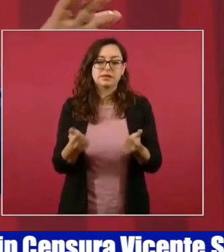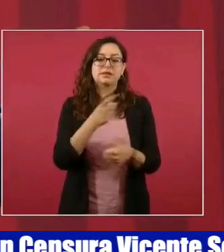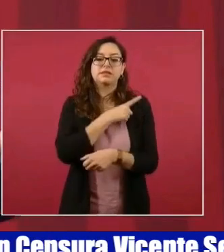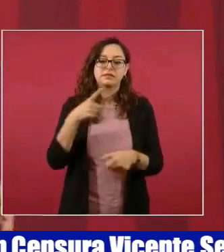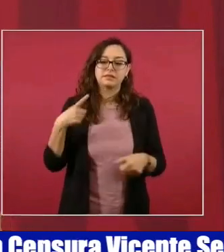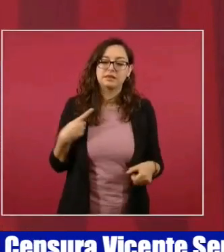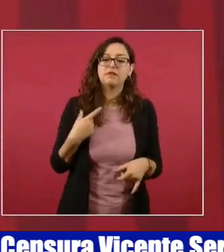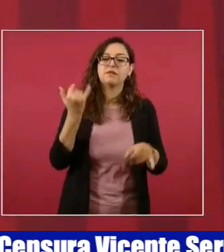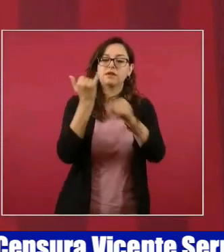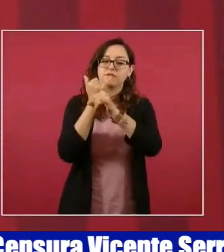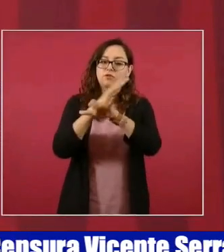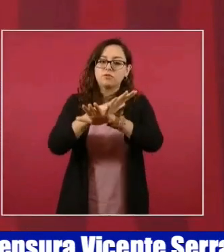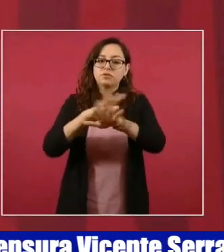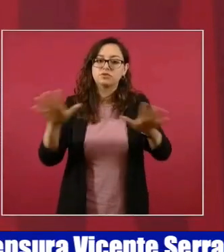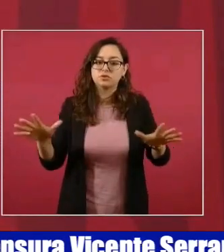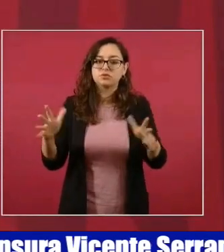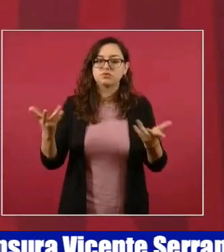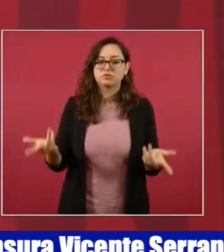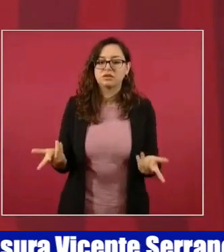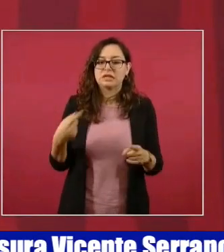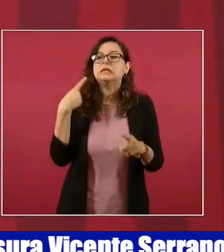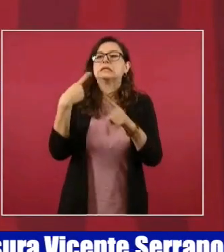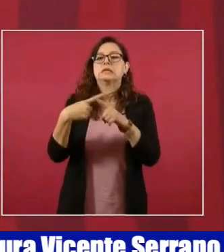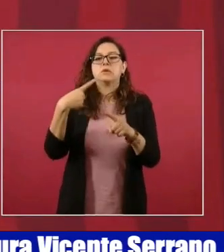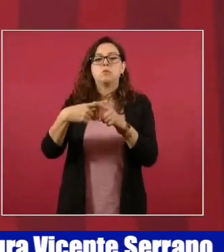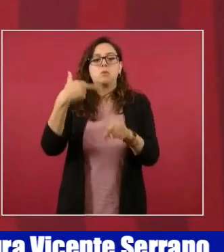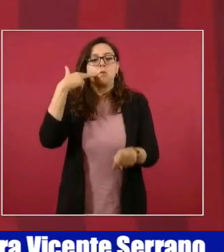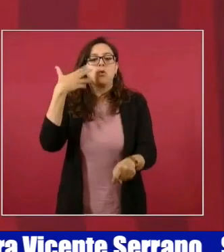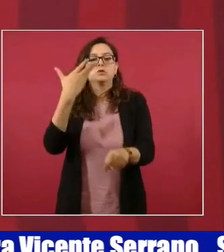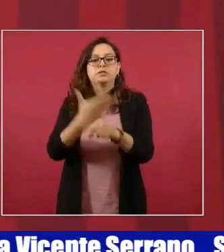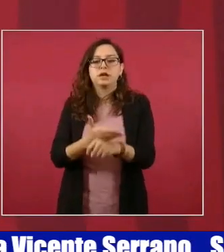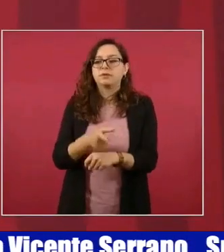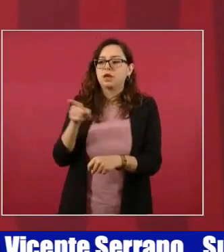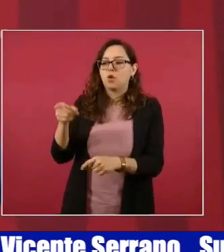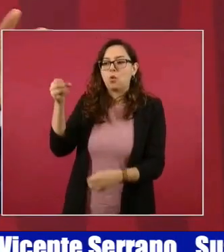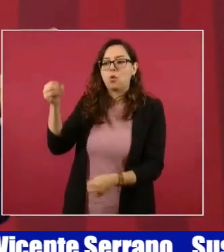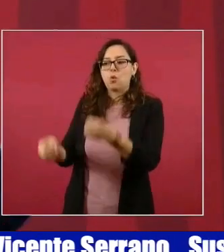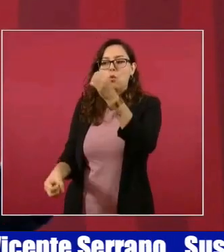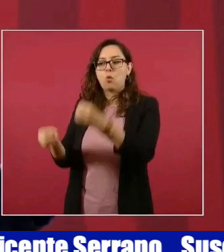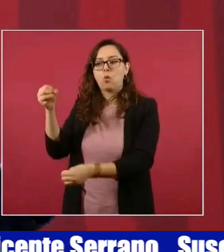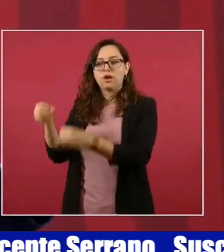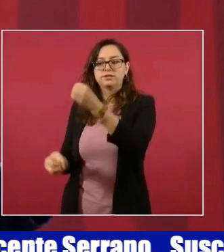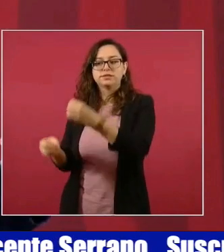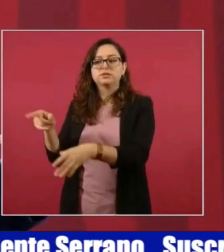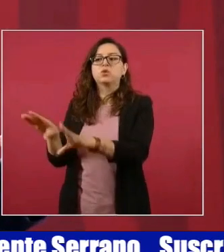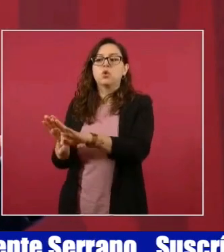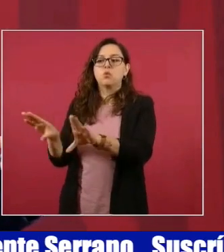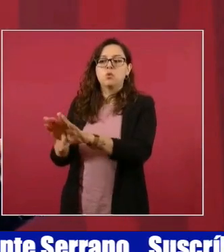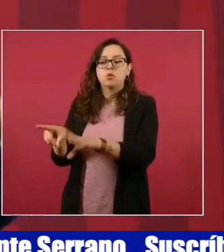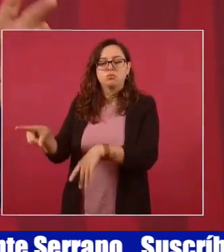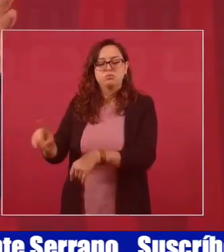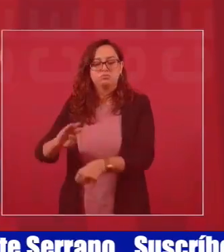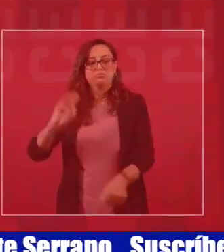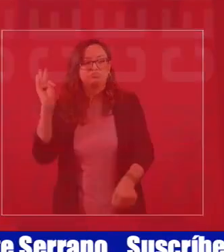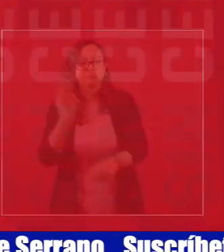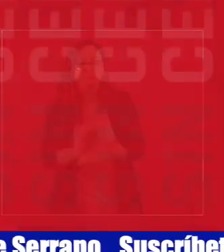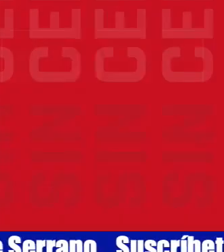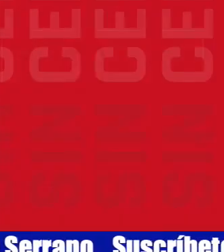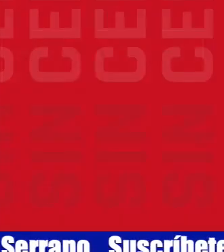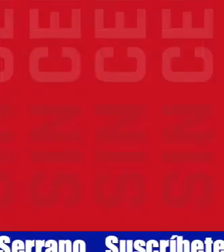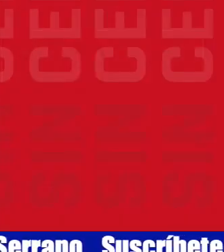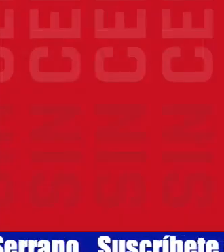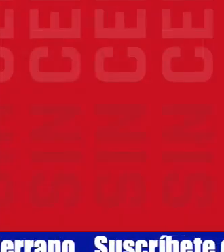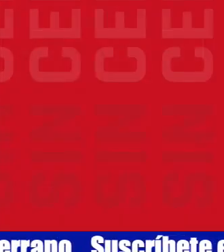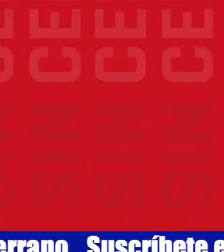clase. Por no hablar de lo profundamente antidemocrática que resulta, los pobres no saben lo que les conviene, como si fueran incapaces